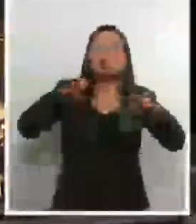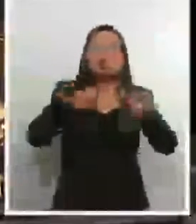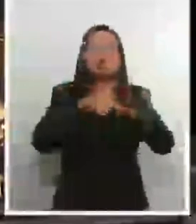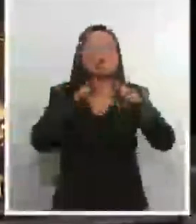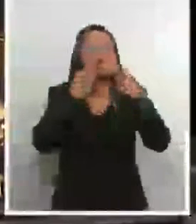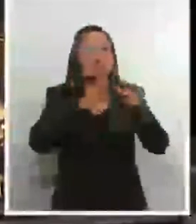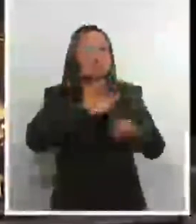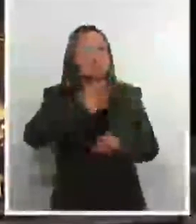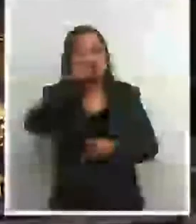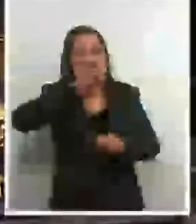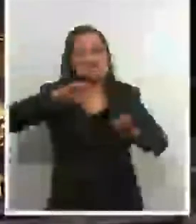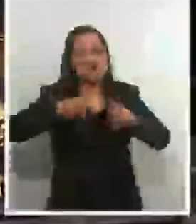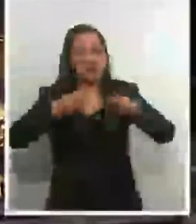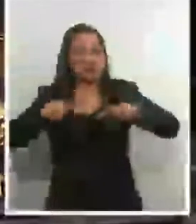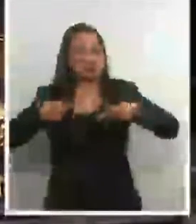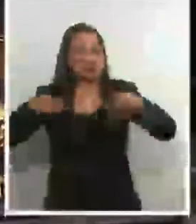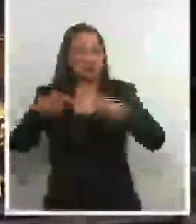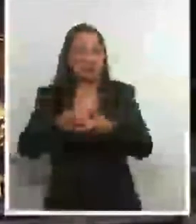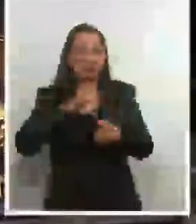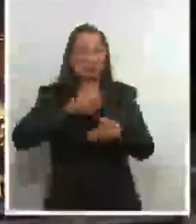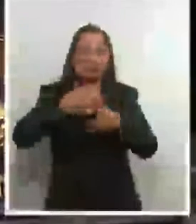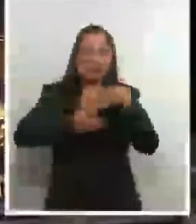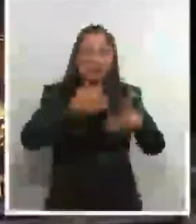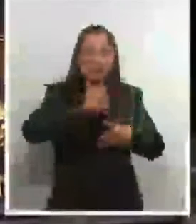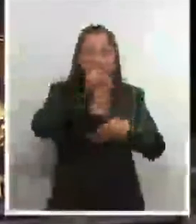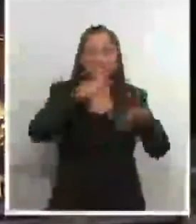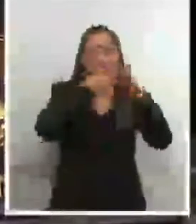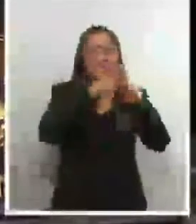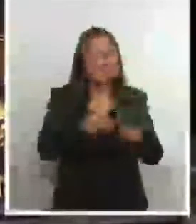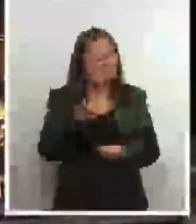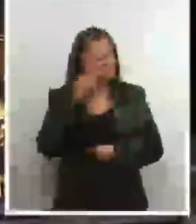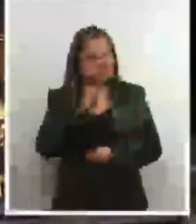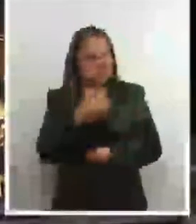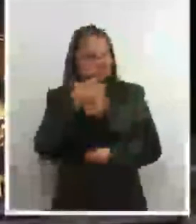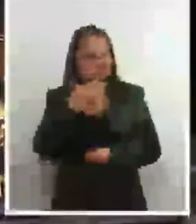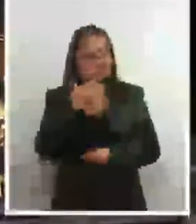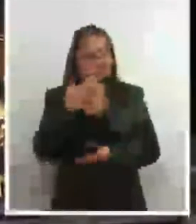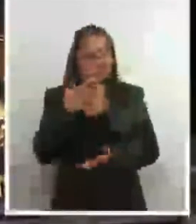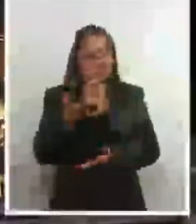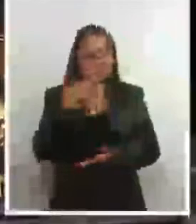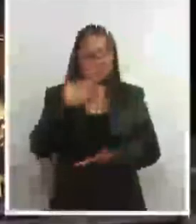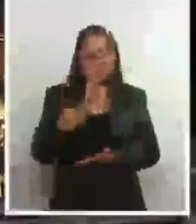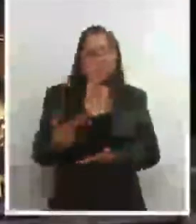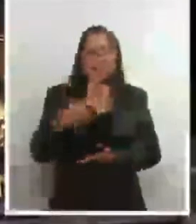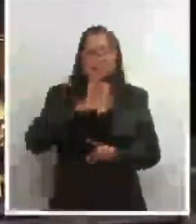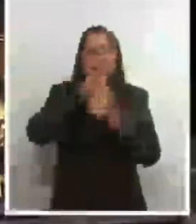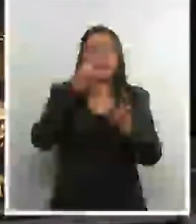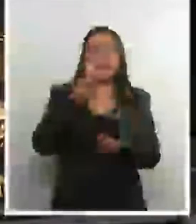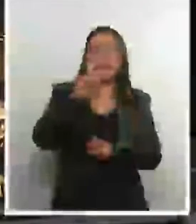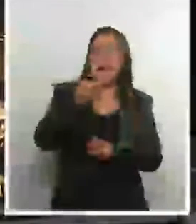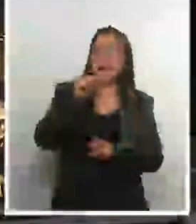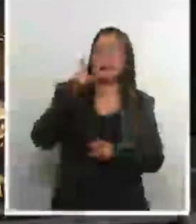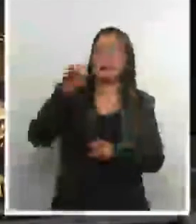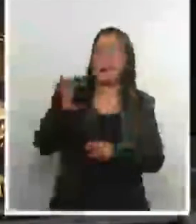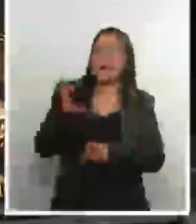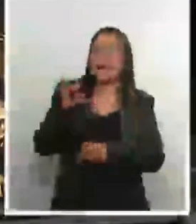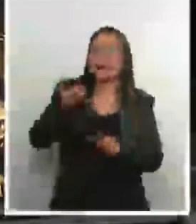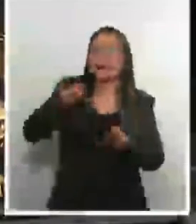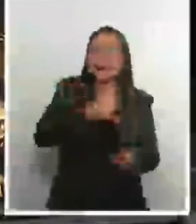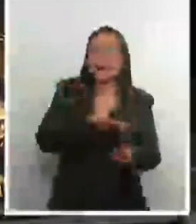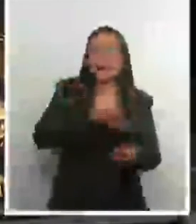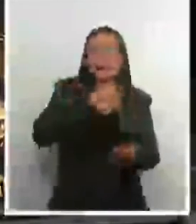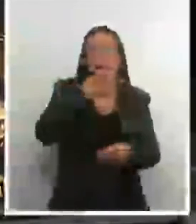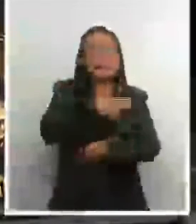haber consejos ciudadanos que existan en un momento y que desaparezcan después, ad hoc, con el latinazgo ad hoc que